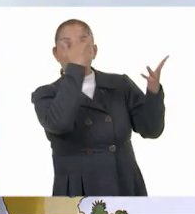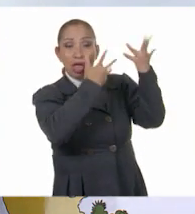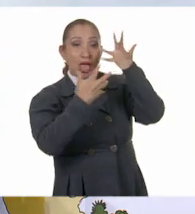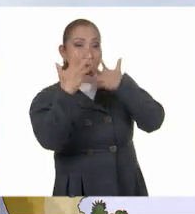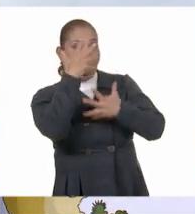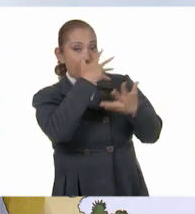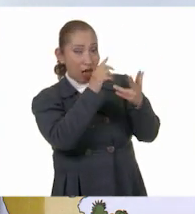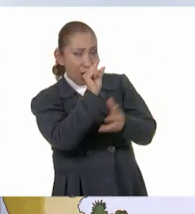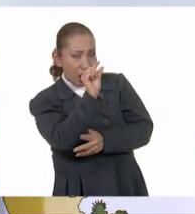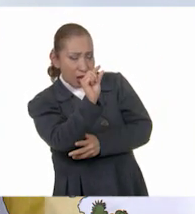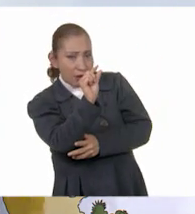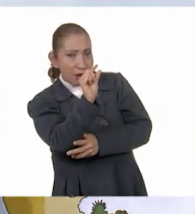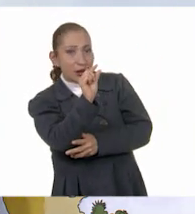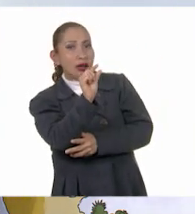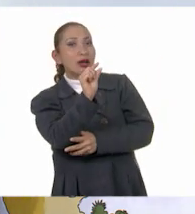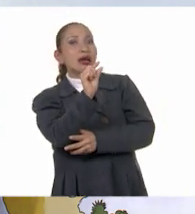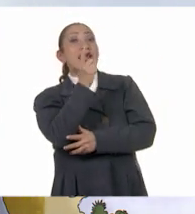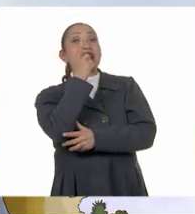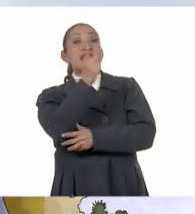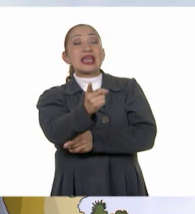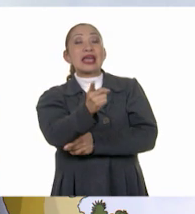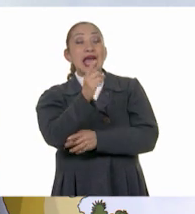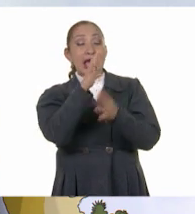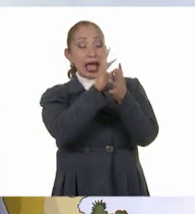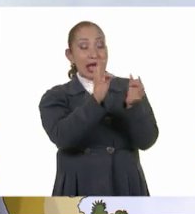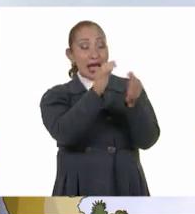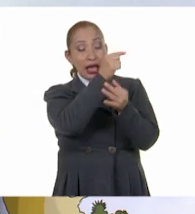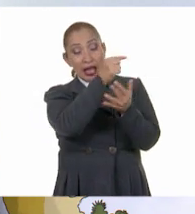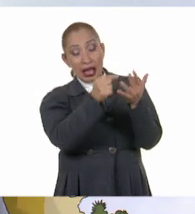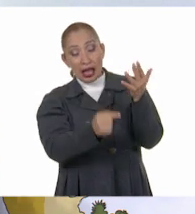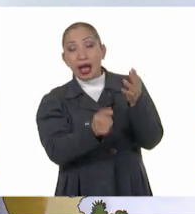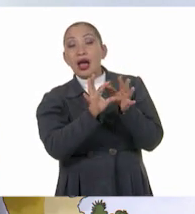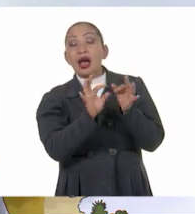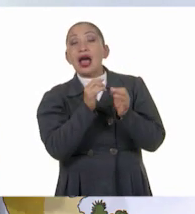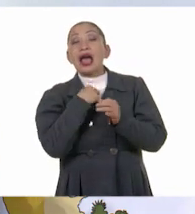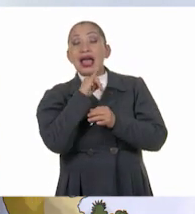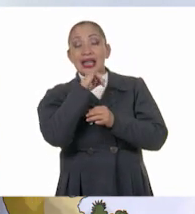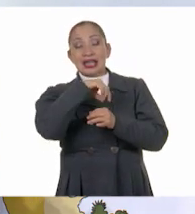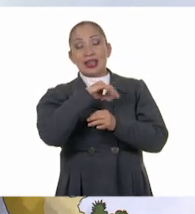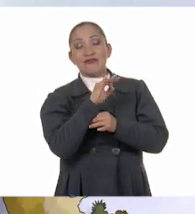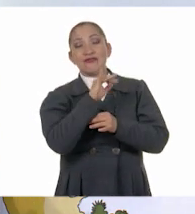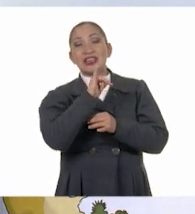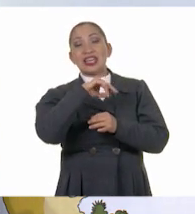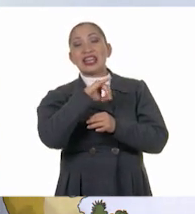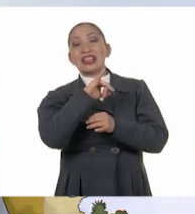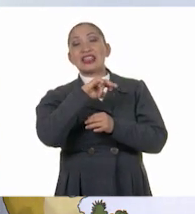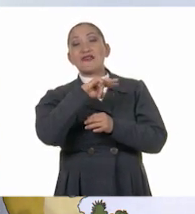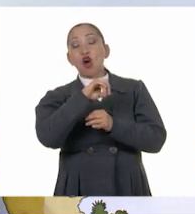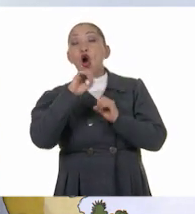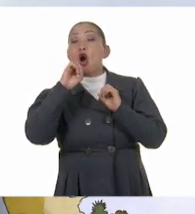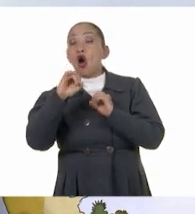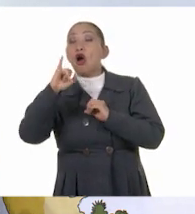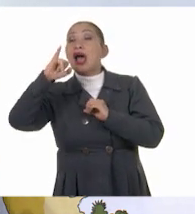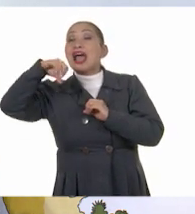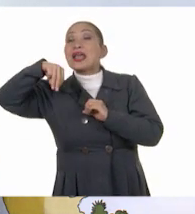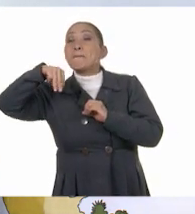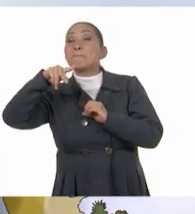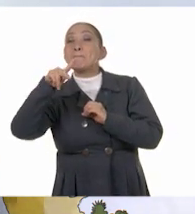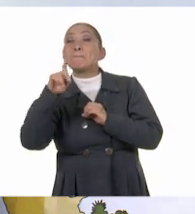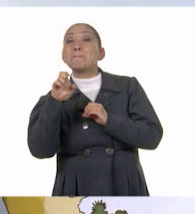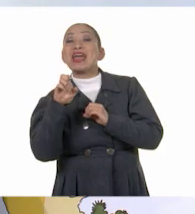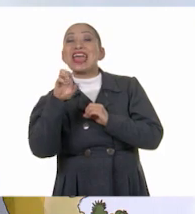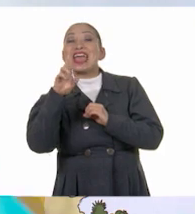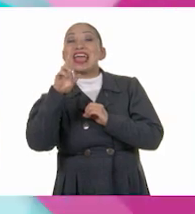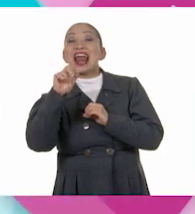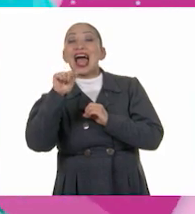confundiendo un poquito. Dije que las instrucciones se pueden escribir en infinitivo o en imperativo, no